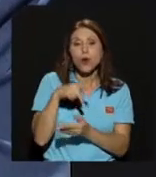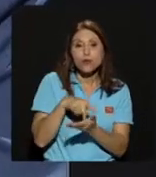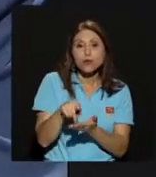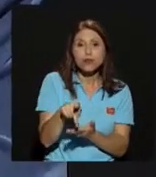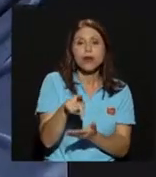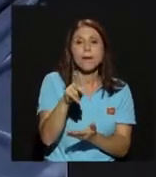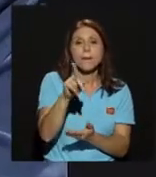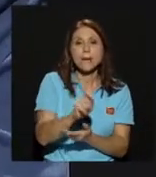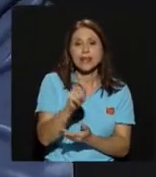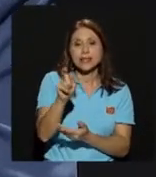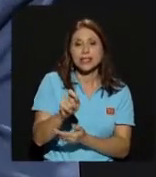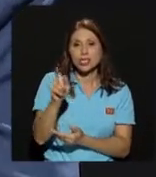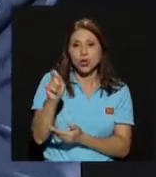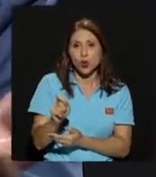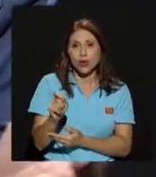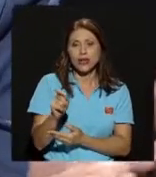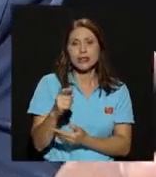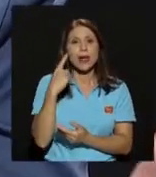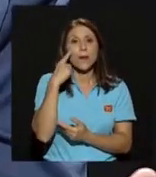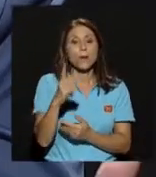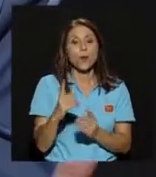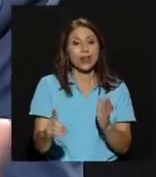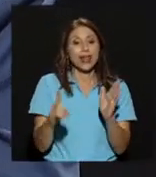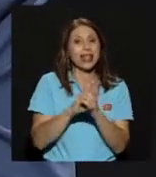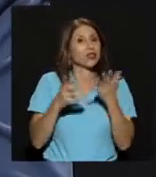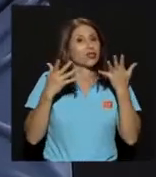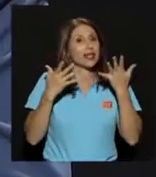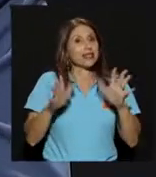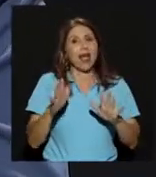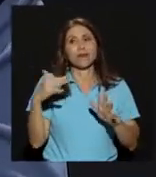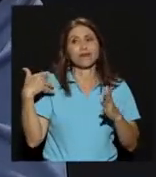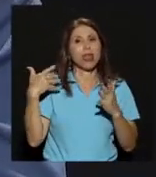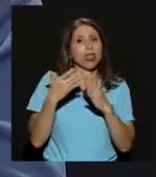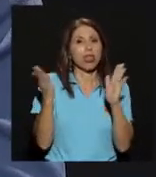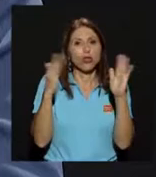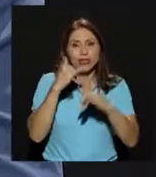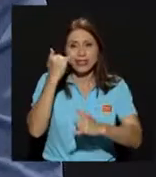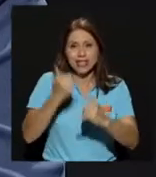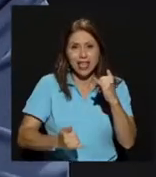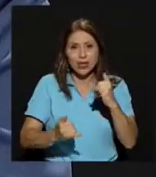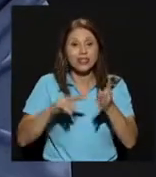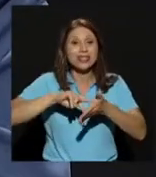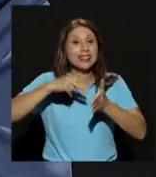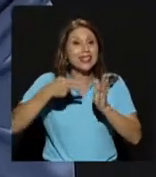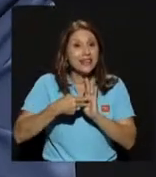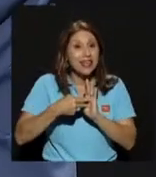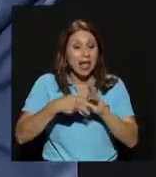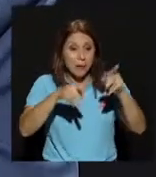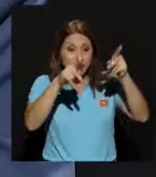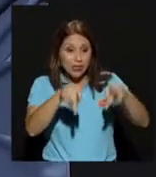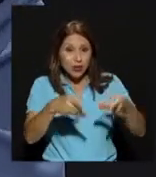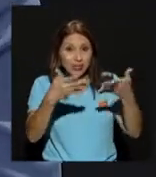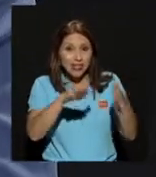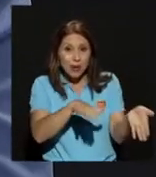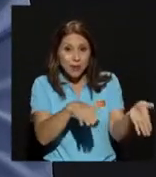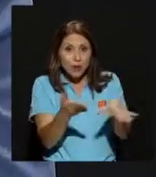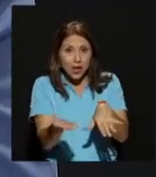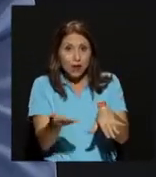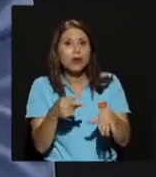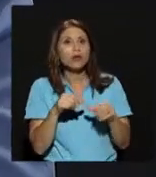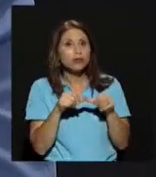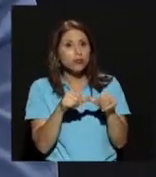pagadas por derechos que ya se extinguieron es decir se pagaron pensiones a personas fallecidas